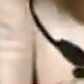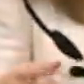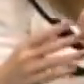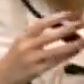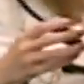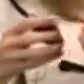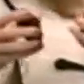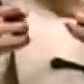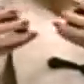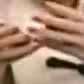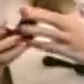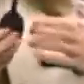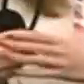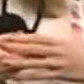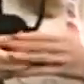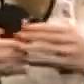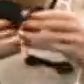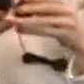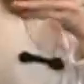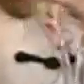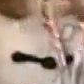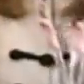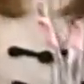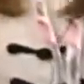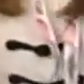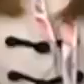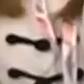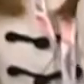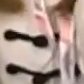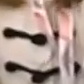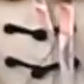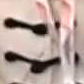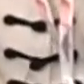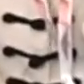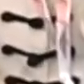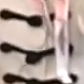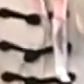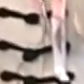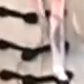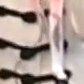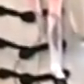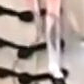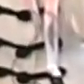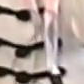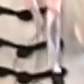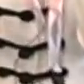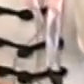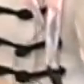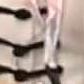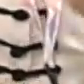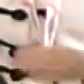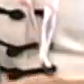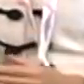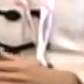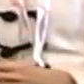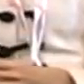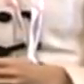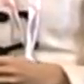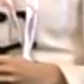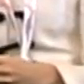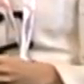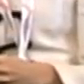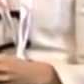vicepresidente de gobierno de la Federación de Rusia. El propósito de este encuentro, dar continuidad a la cooperación y las relaciones